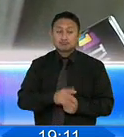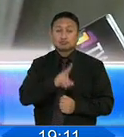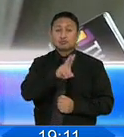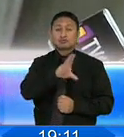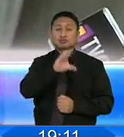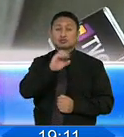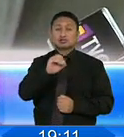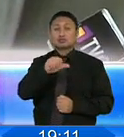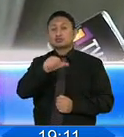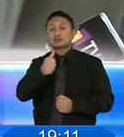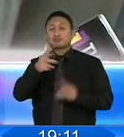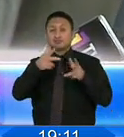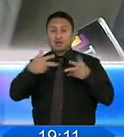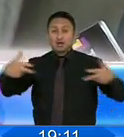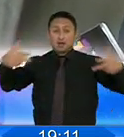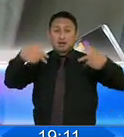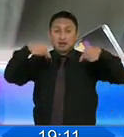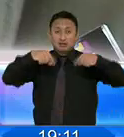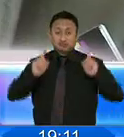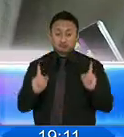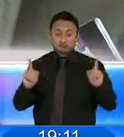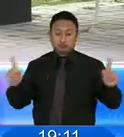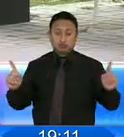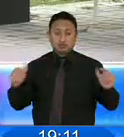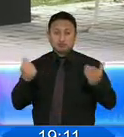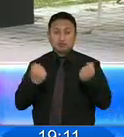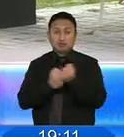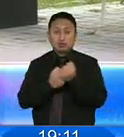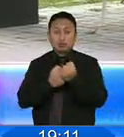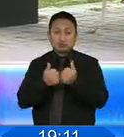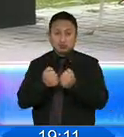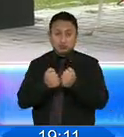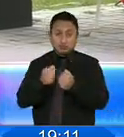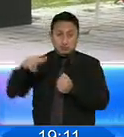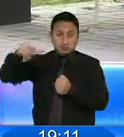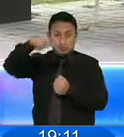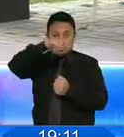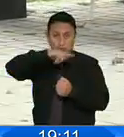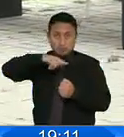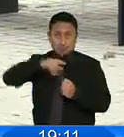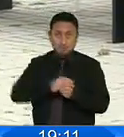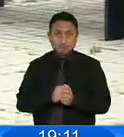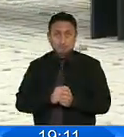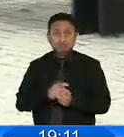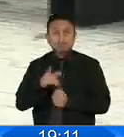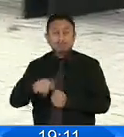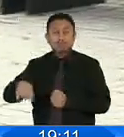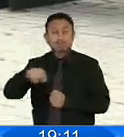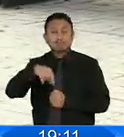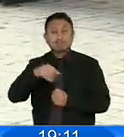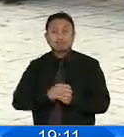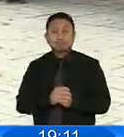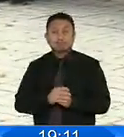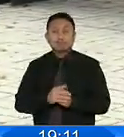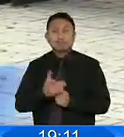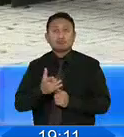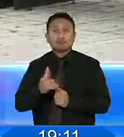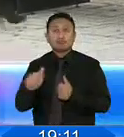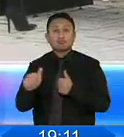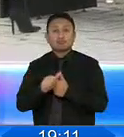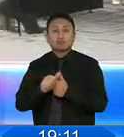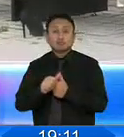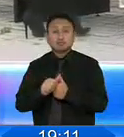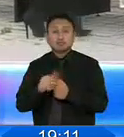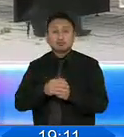con la herramienta distanciados y apoyado de drones. Cada recinto electoral y junta receptora del voto tiene un aforo máximo permitido, por lo que el resto